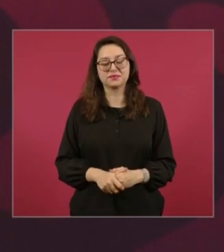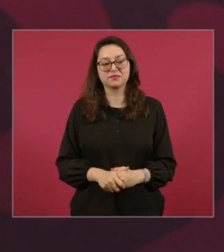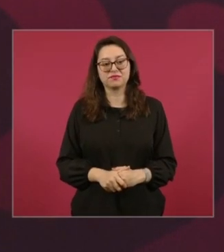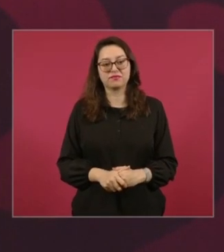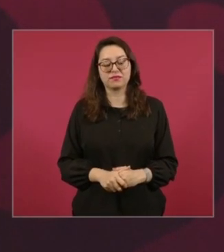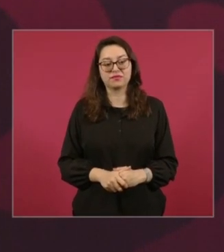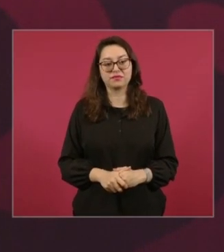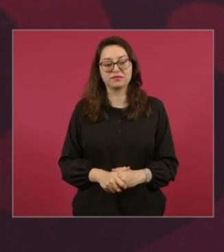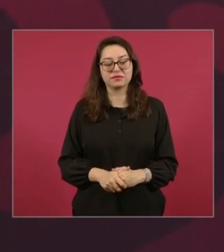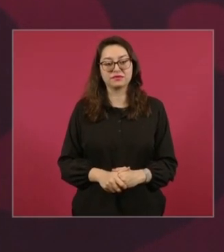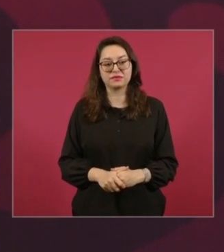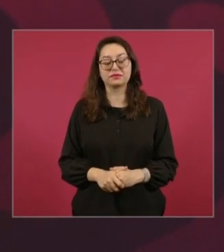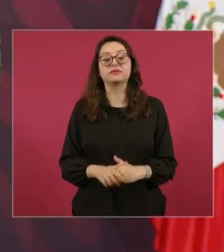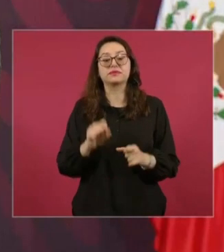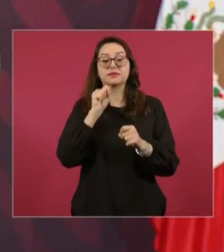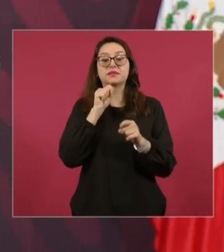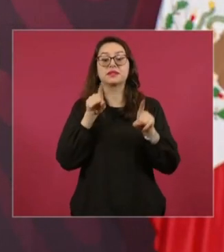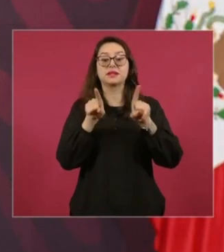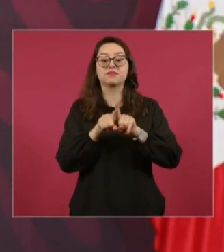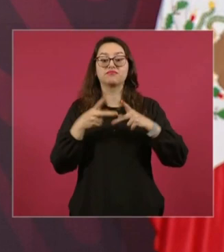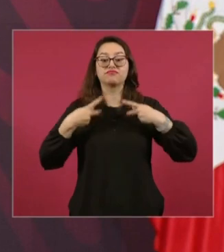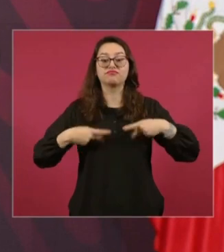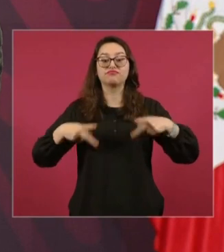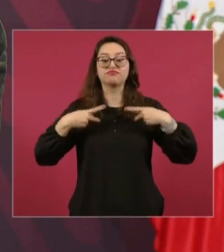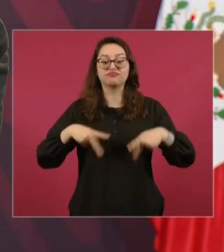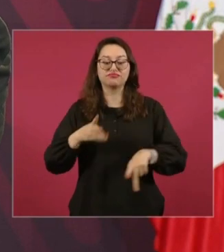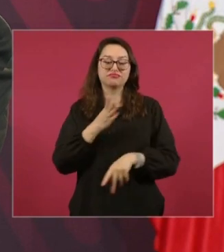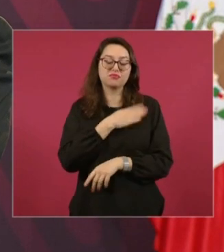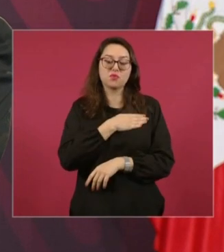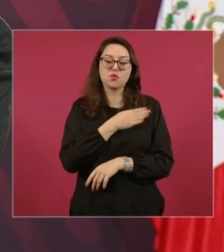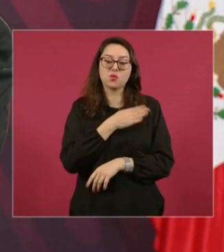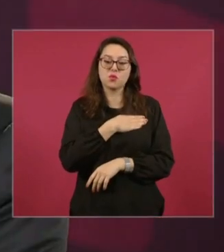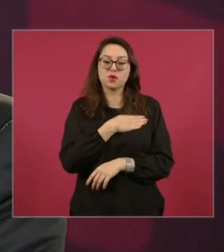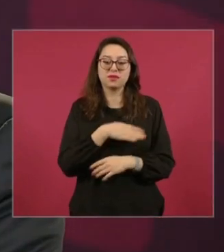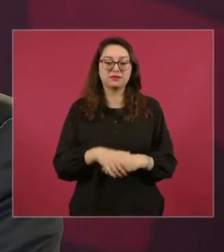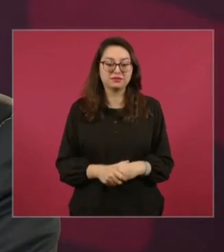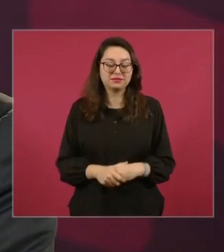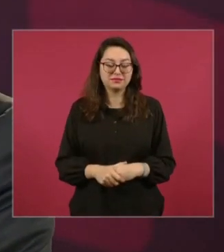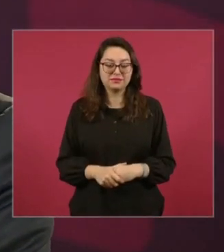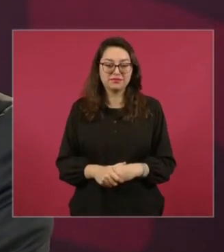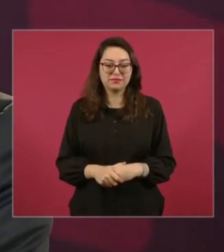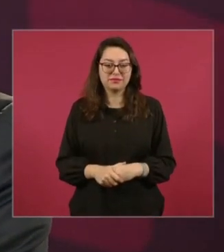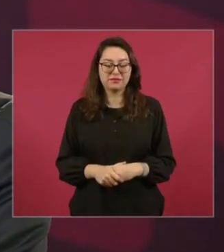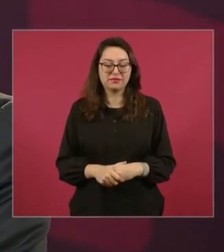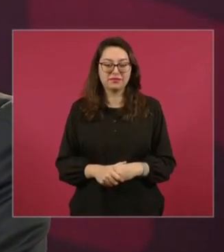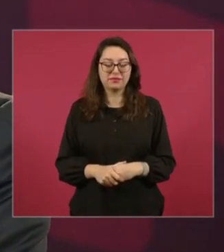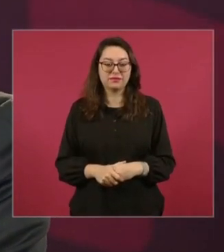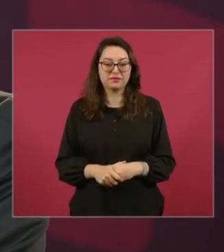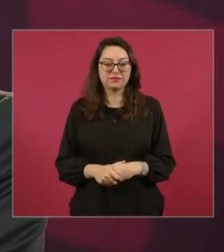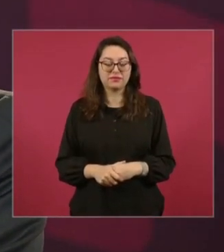y de gente también muy buena, toda esa región. Ahora que